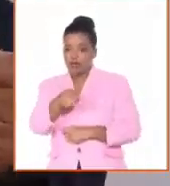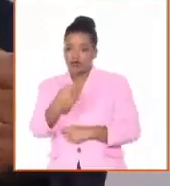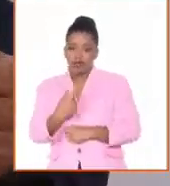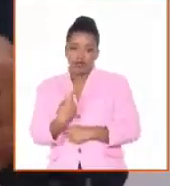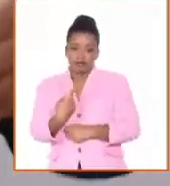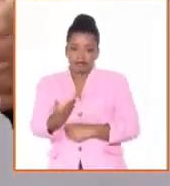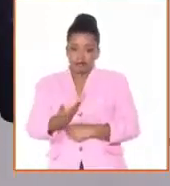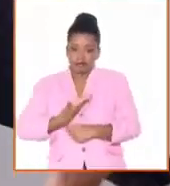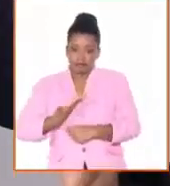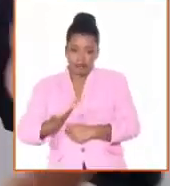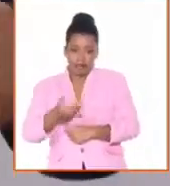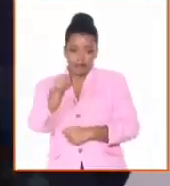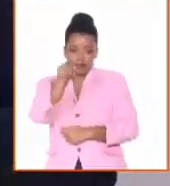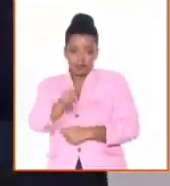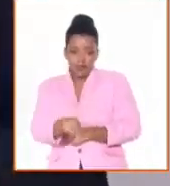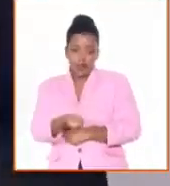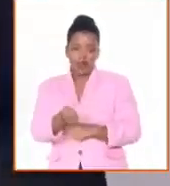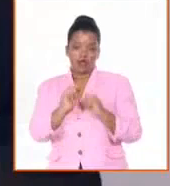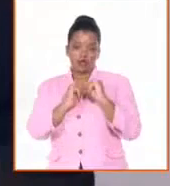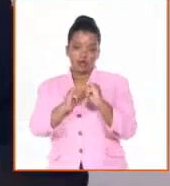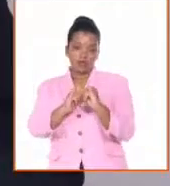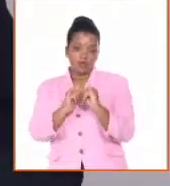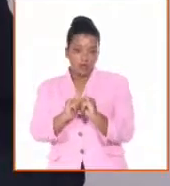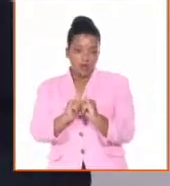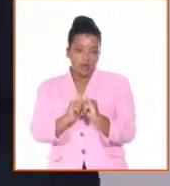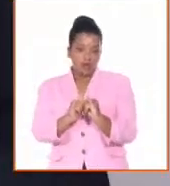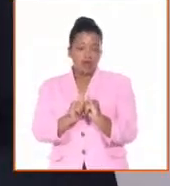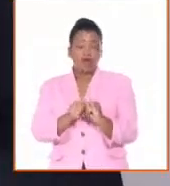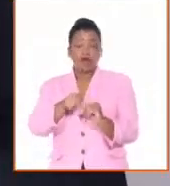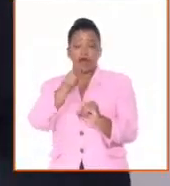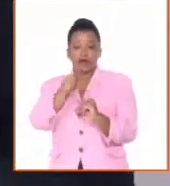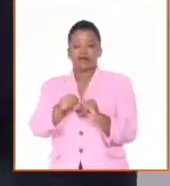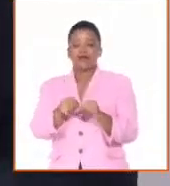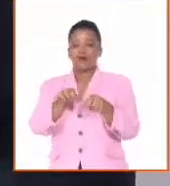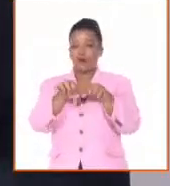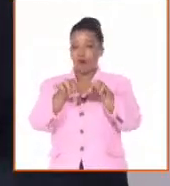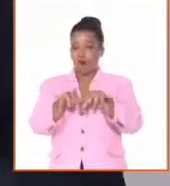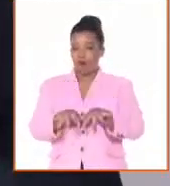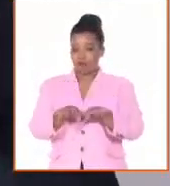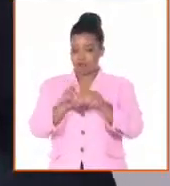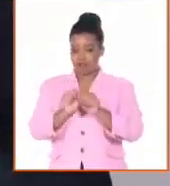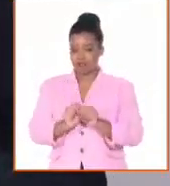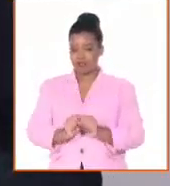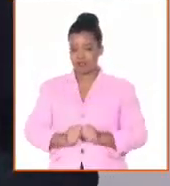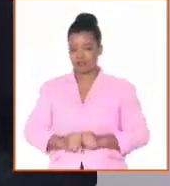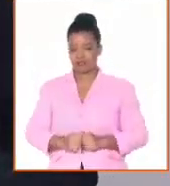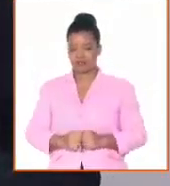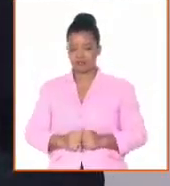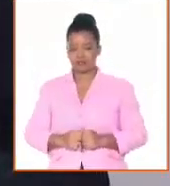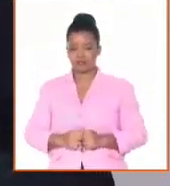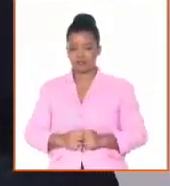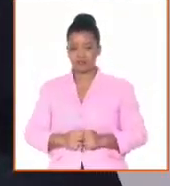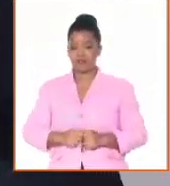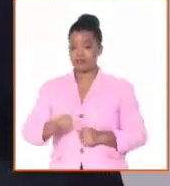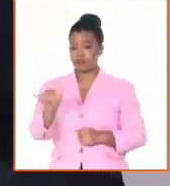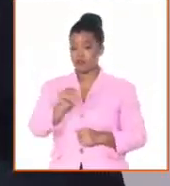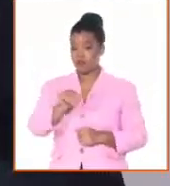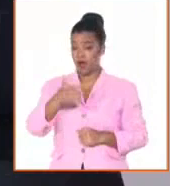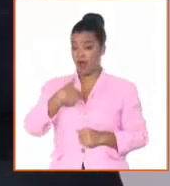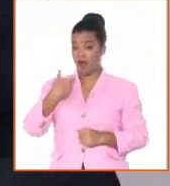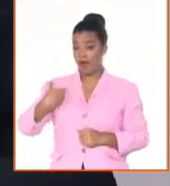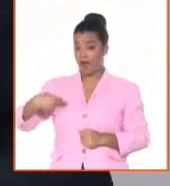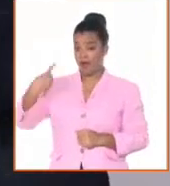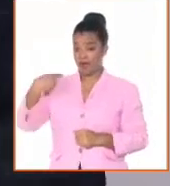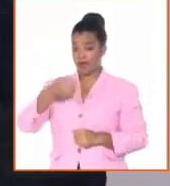para obtener determinados datos se van a realizar en las oficinas registral y como nos referíamos ayer con